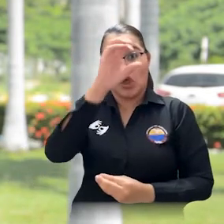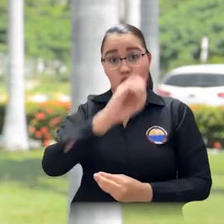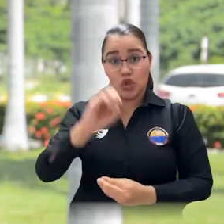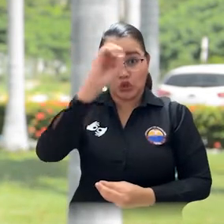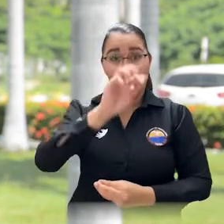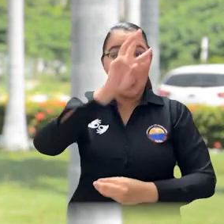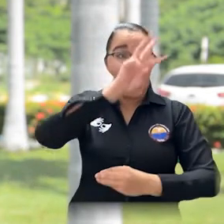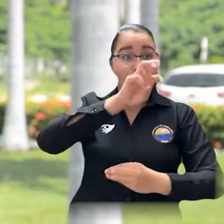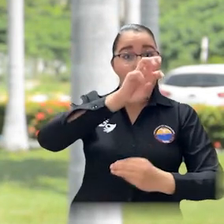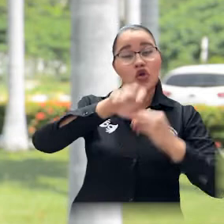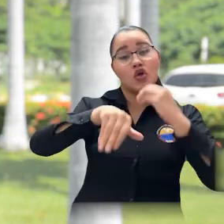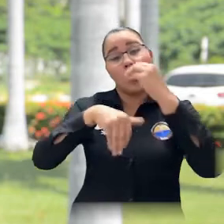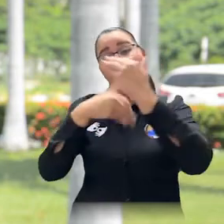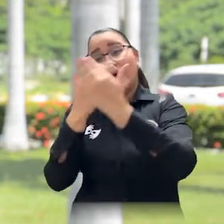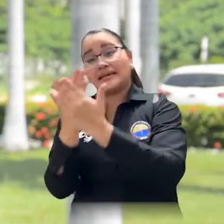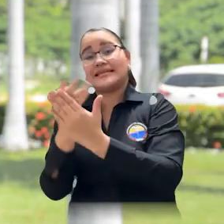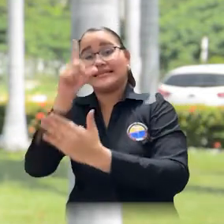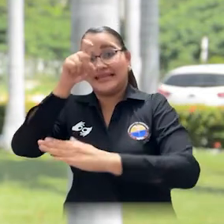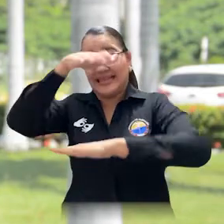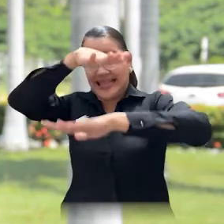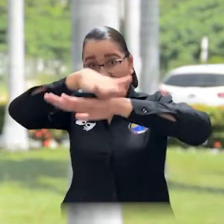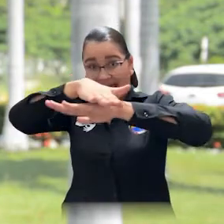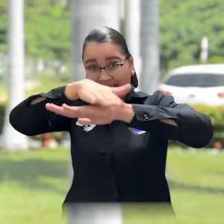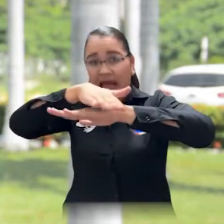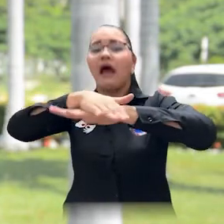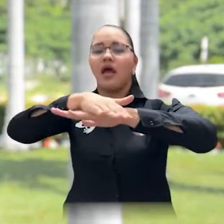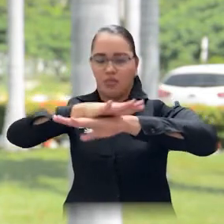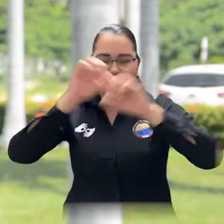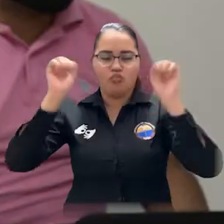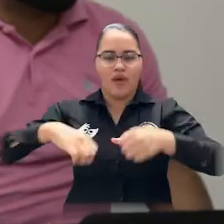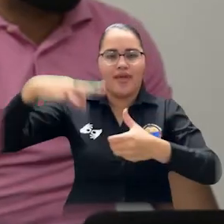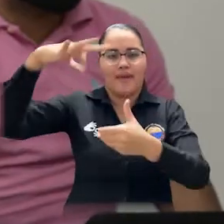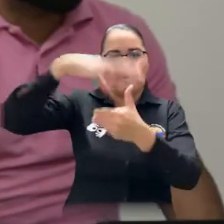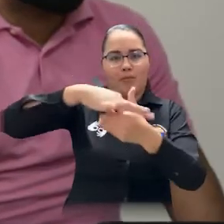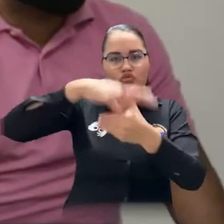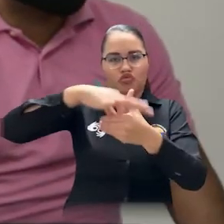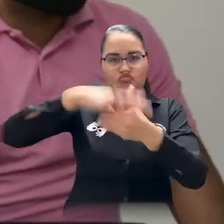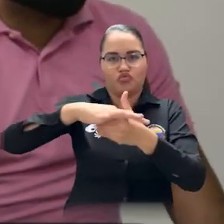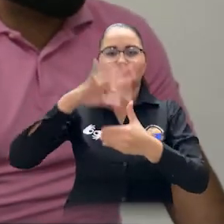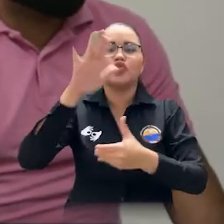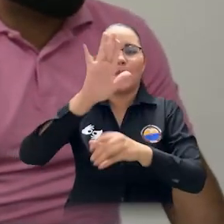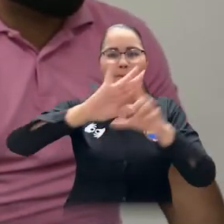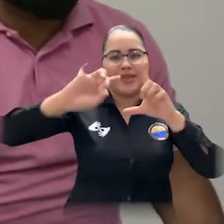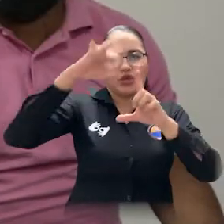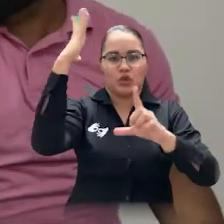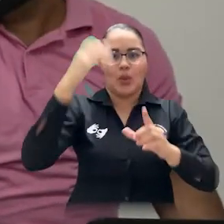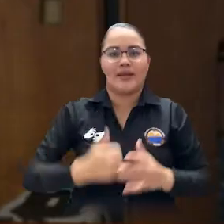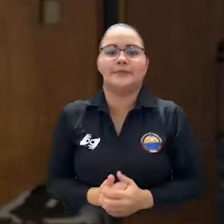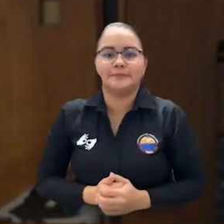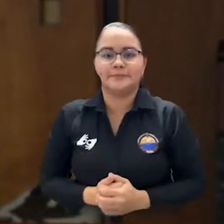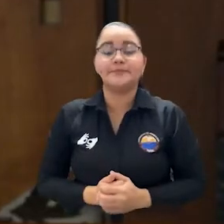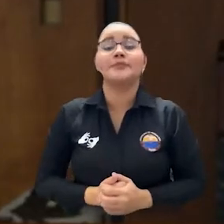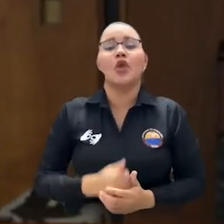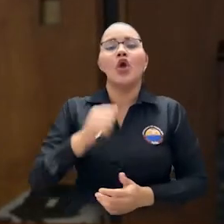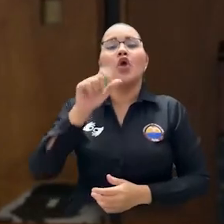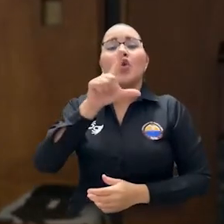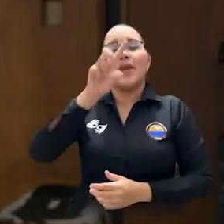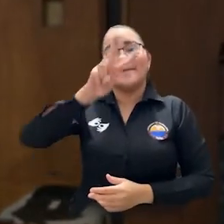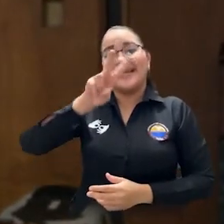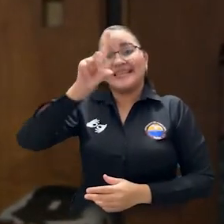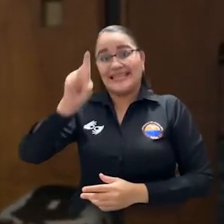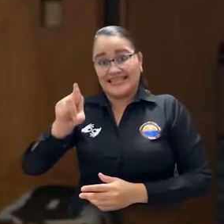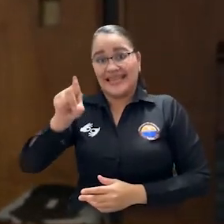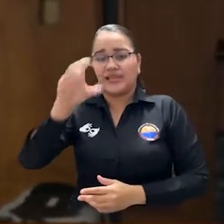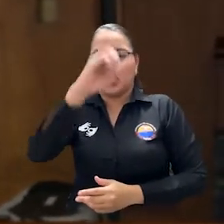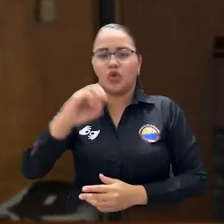8 de la mañana hasta las 6 de la tarde se realice la consulta electrónica. Y el lunes 26 de octubre se realizará la presentación de